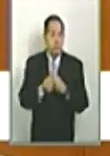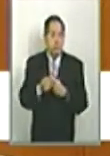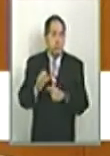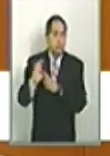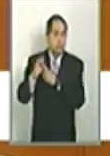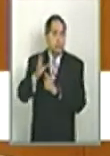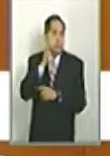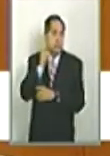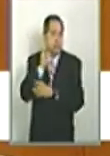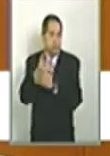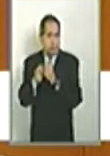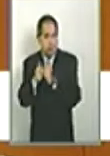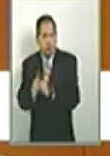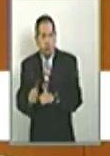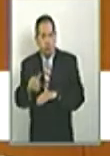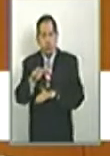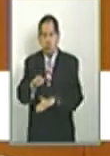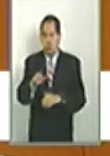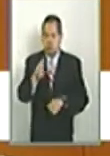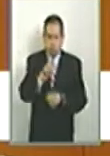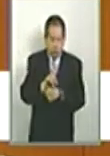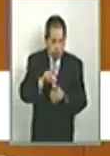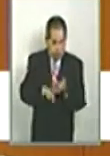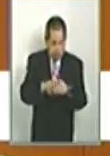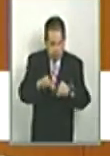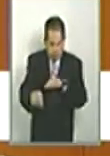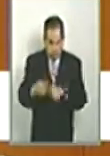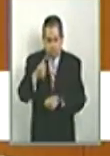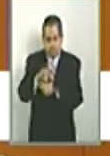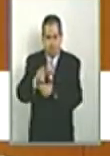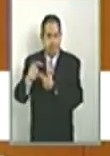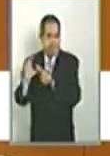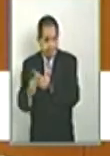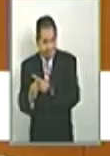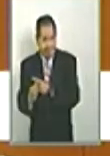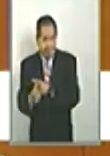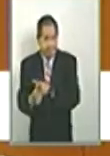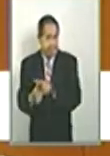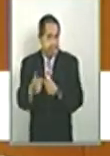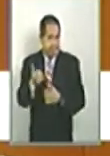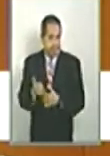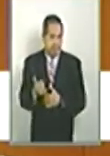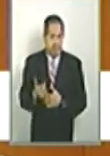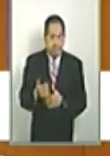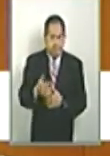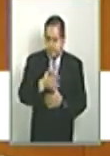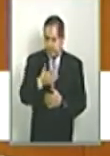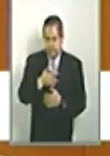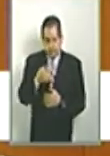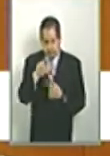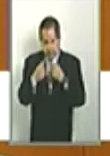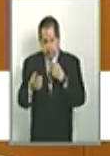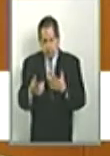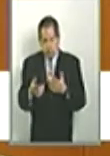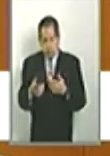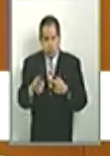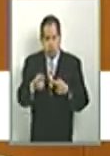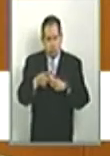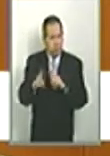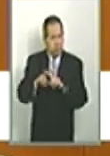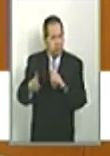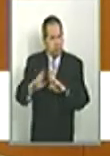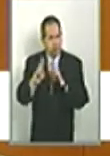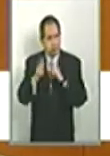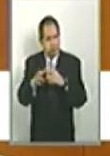comisión permanente de los trabajos de la primera comisión y tuvimos varias